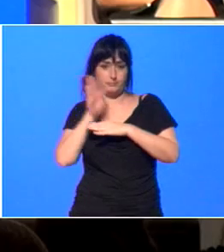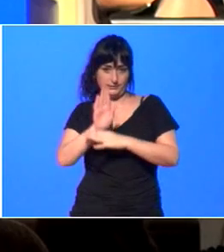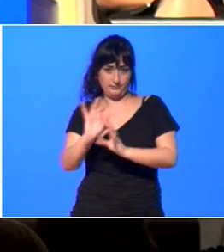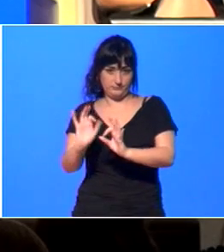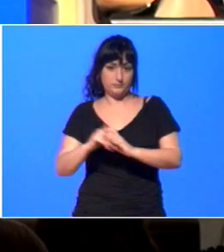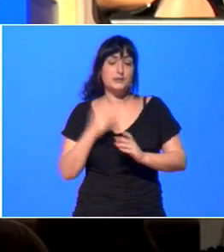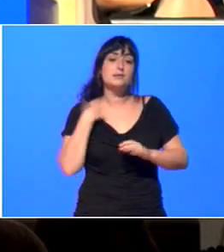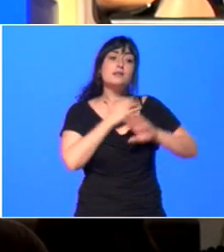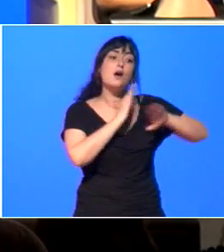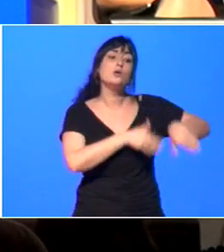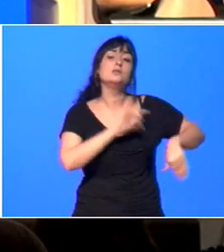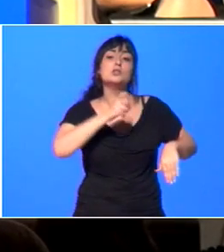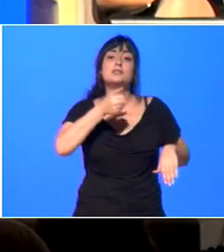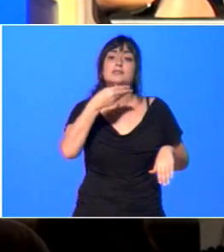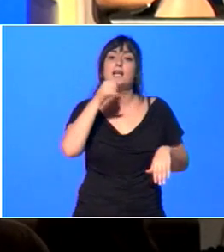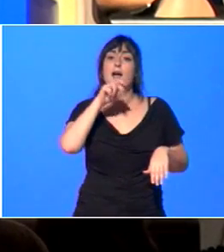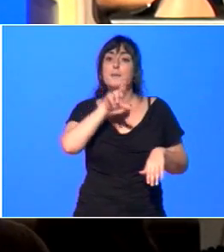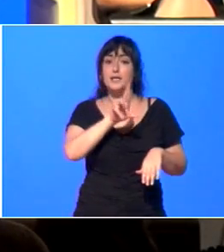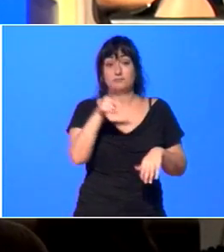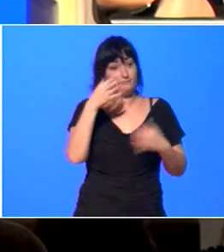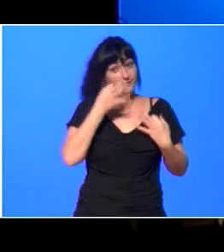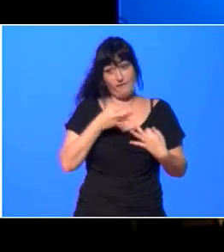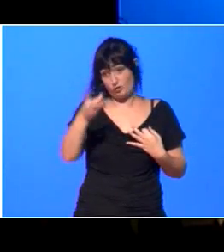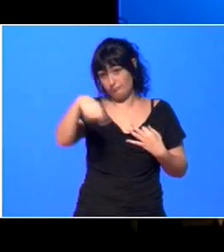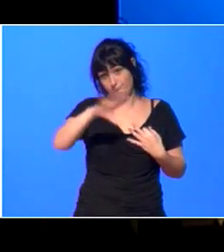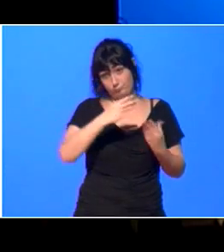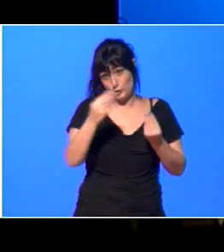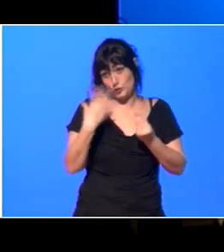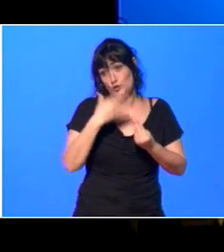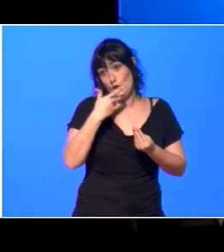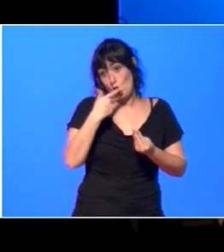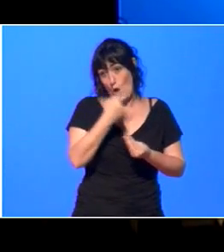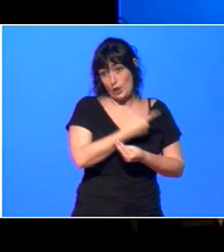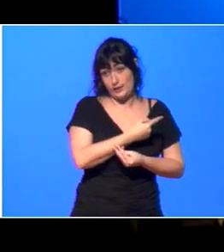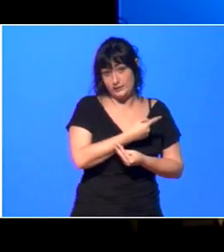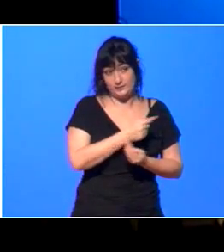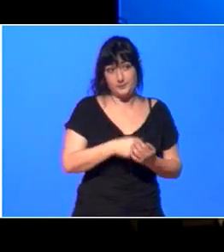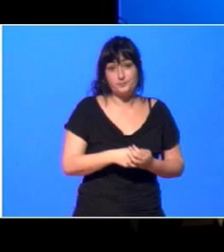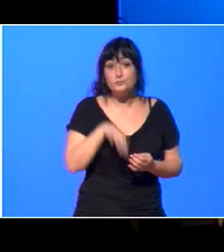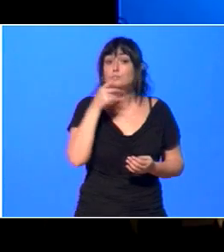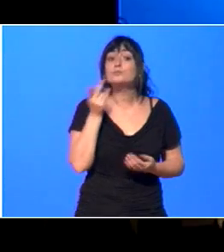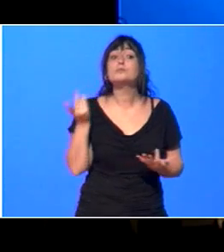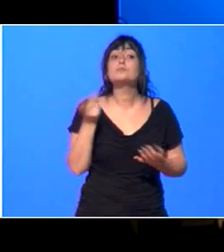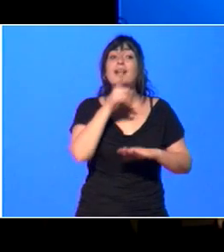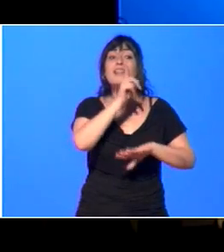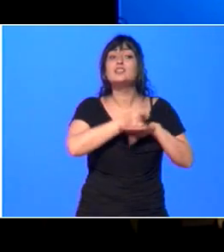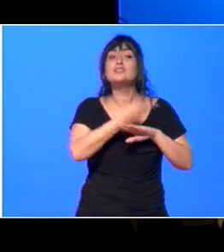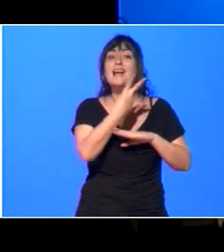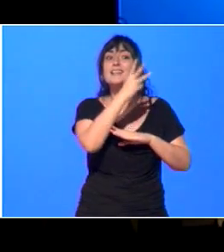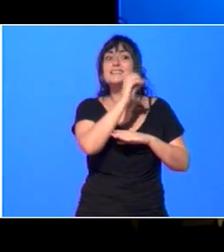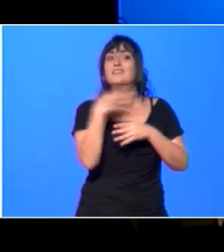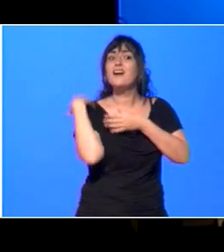está Xavier, que seguro que también muchos y muchas lo conocéis, porque él es el director, 30 años, casi